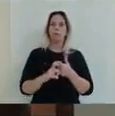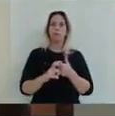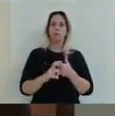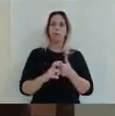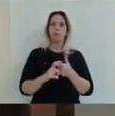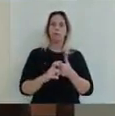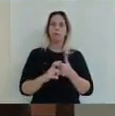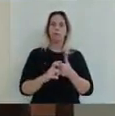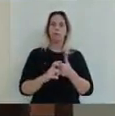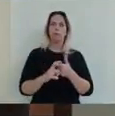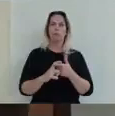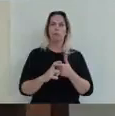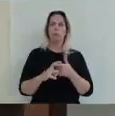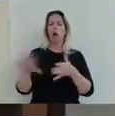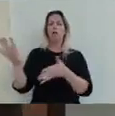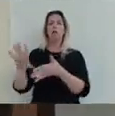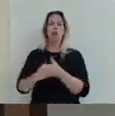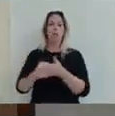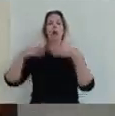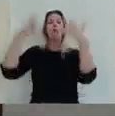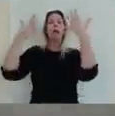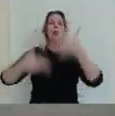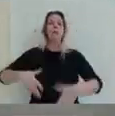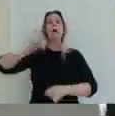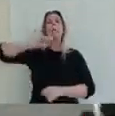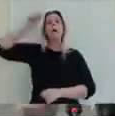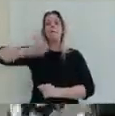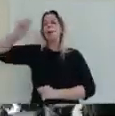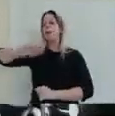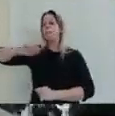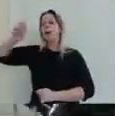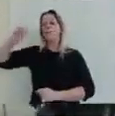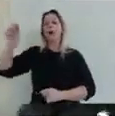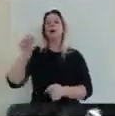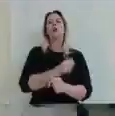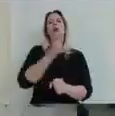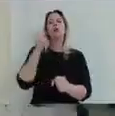Consejo copia de los balances mensuales correspondientes al periodo 2019.